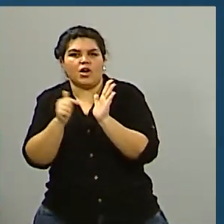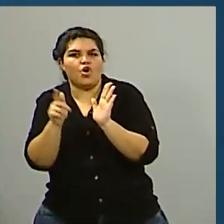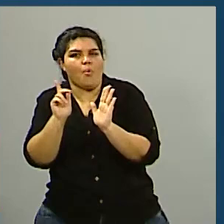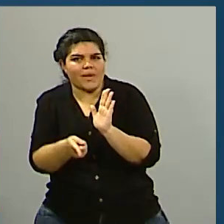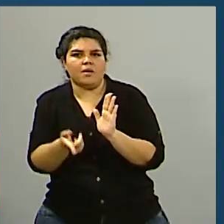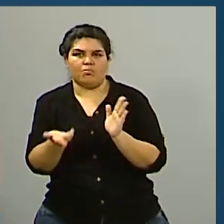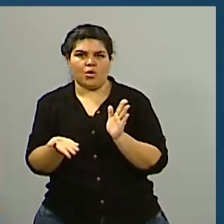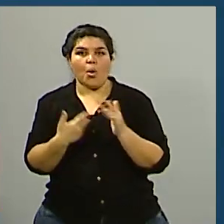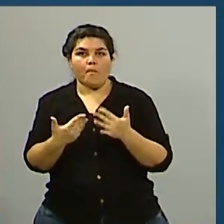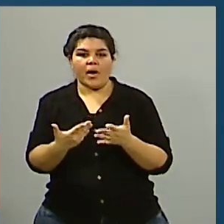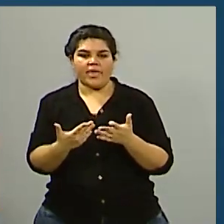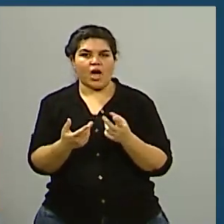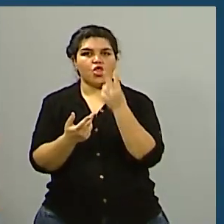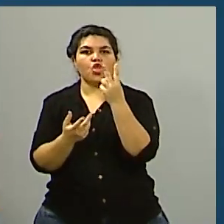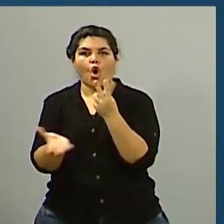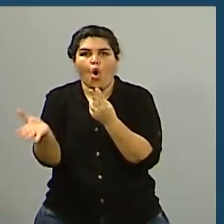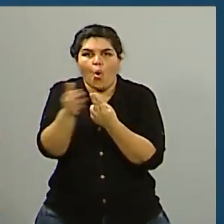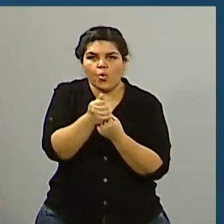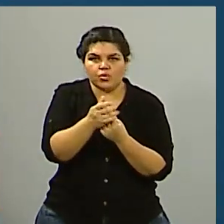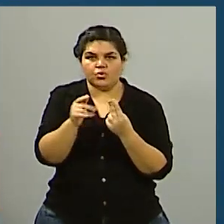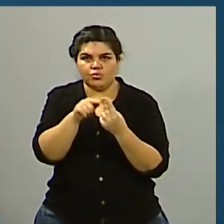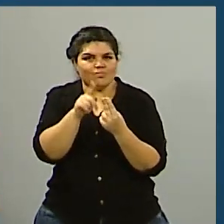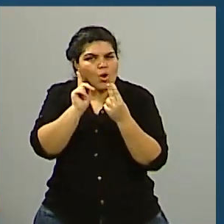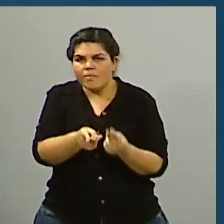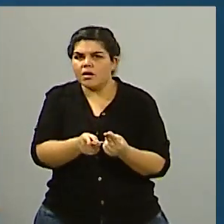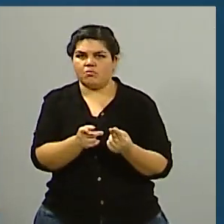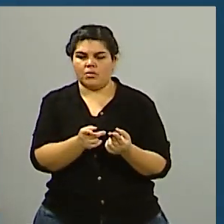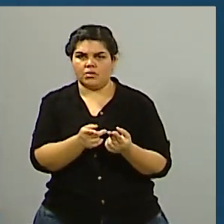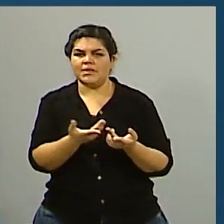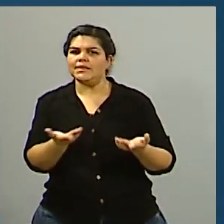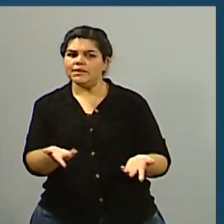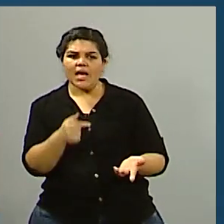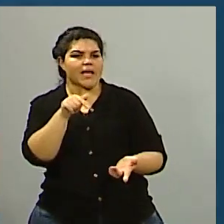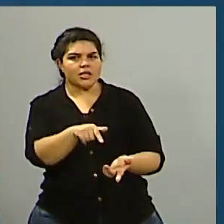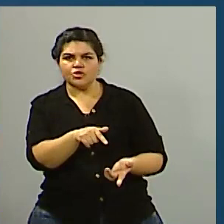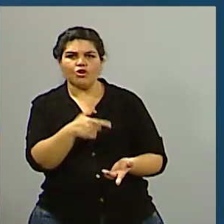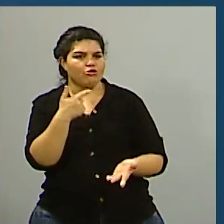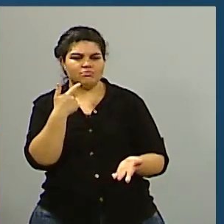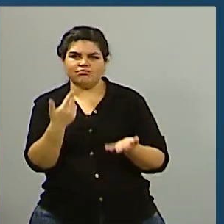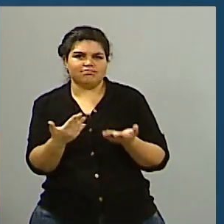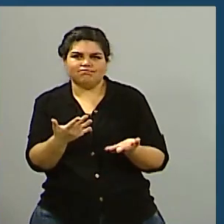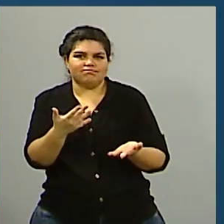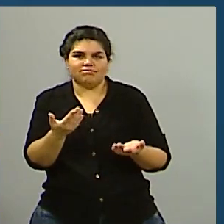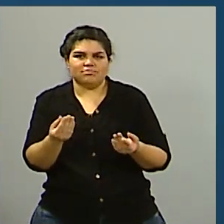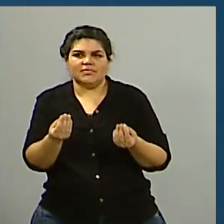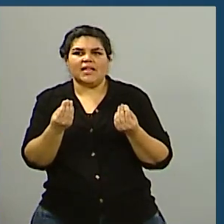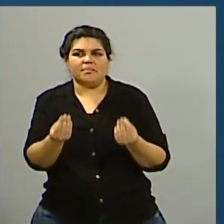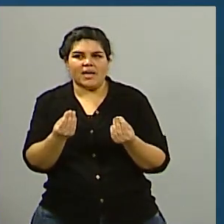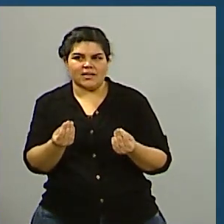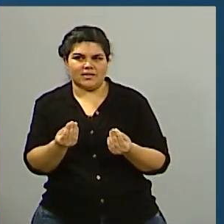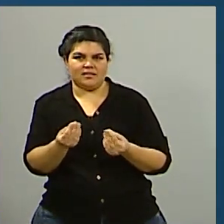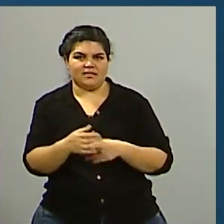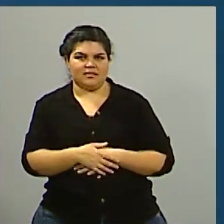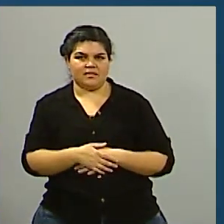una aseguradora de riesgo del trabajo. Y yo creo que eso es incomparable a una asistencia circunstancial y